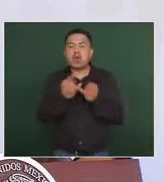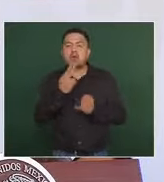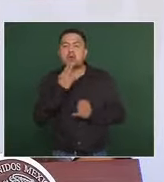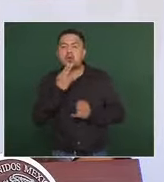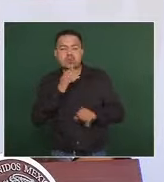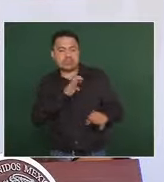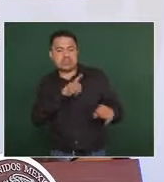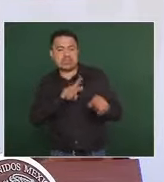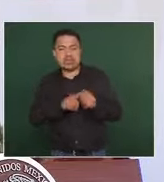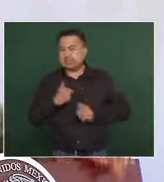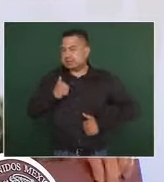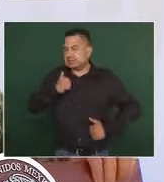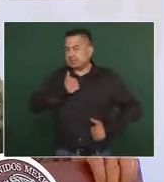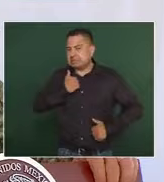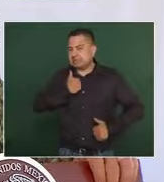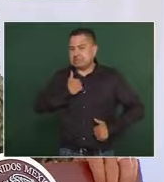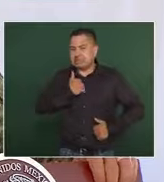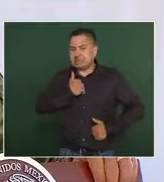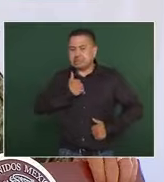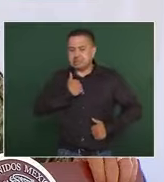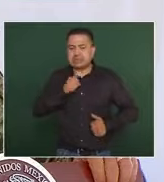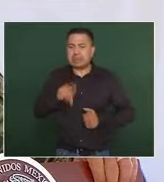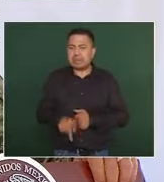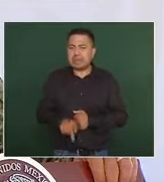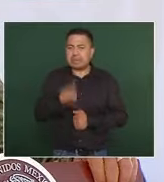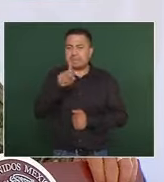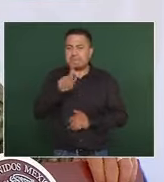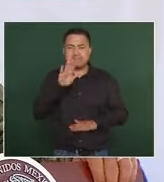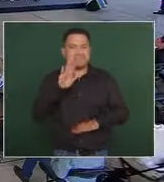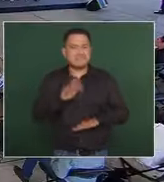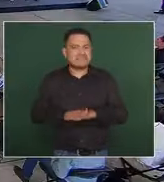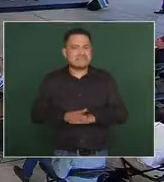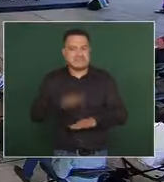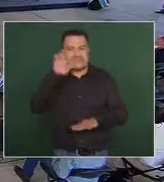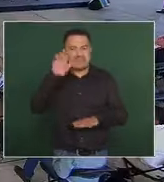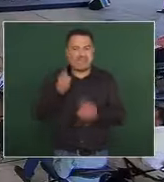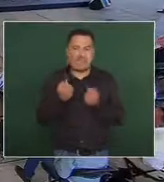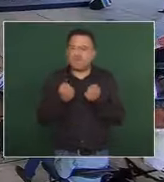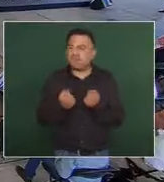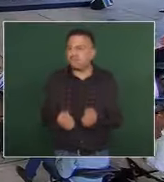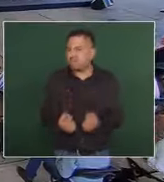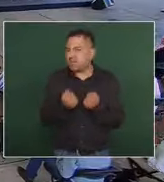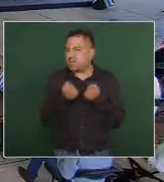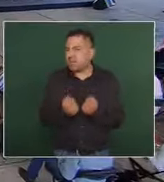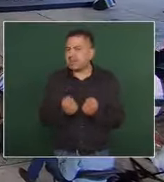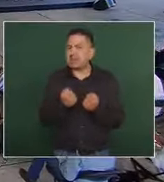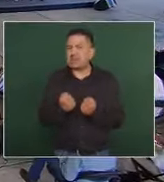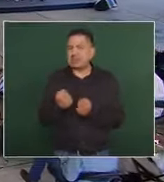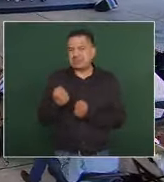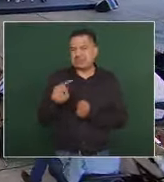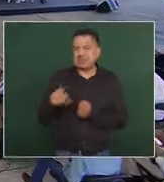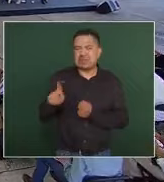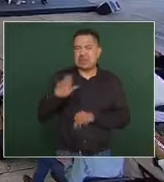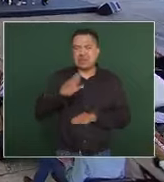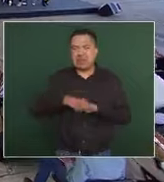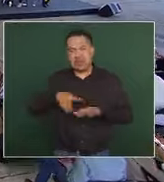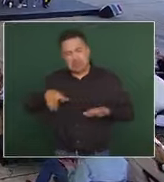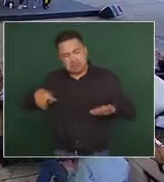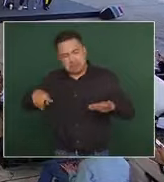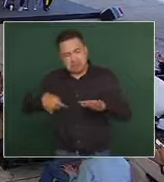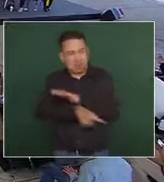exclusivo de Fuerzas Armadas, pero con una gran potencia de